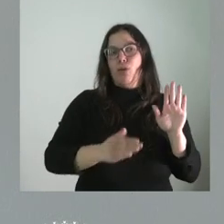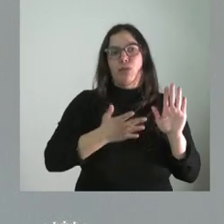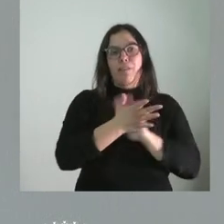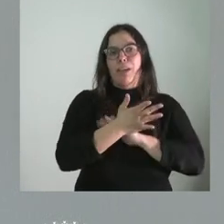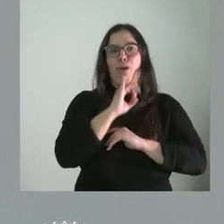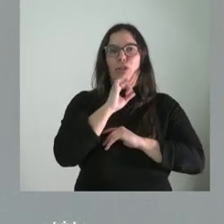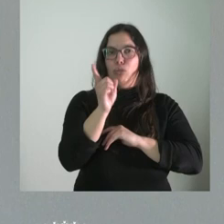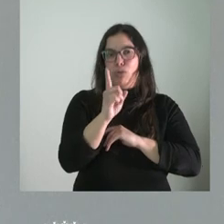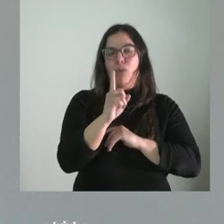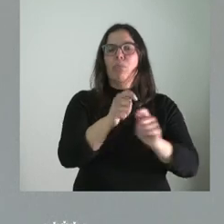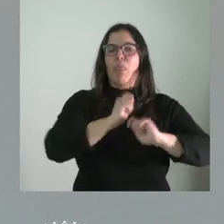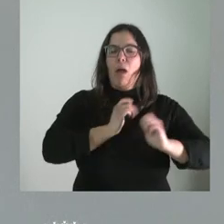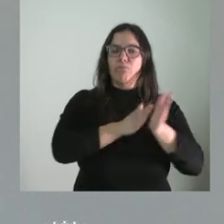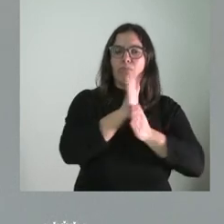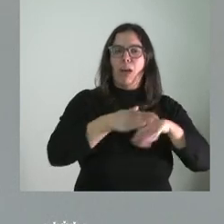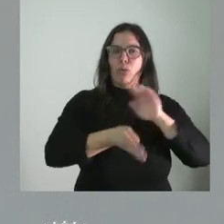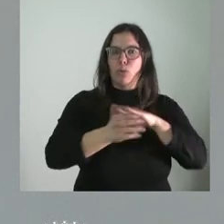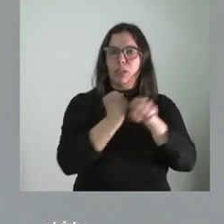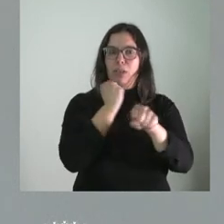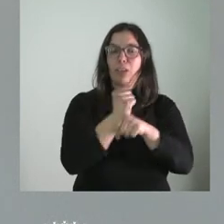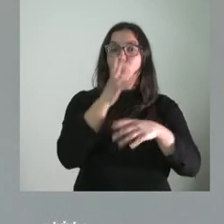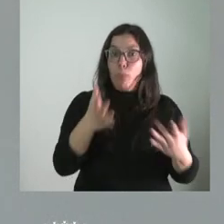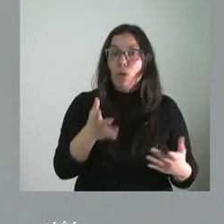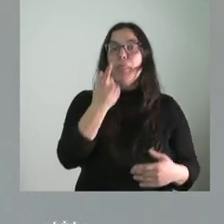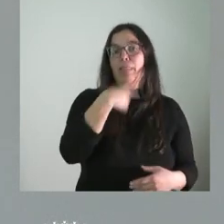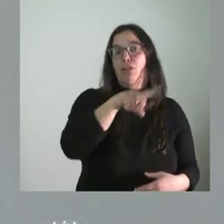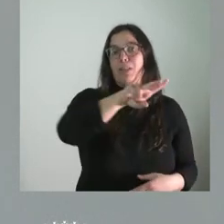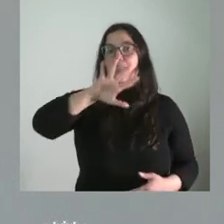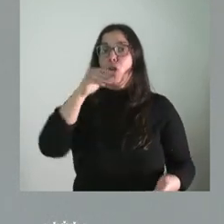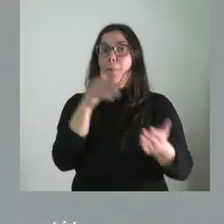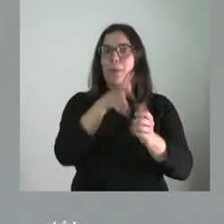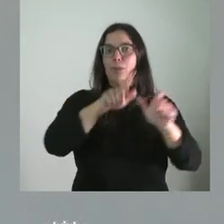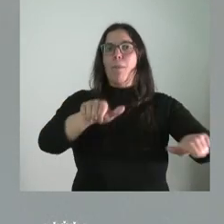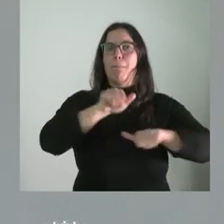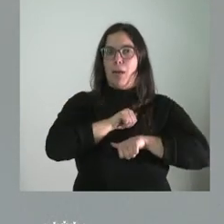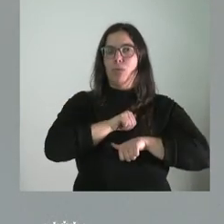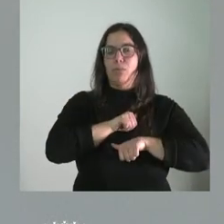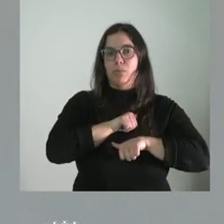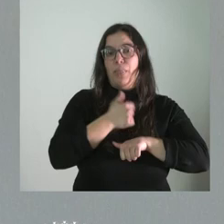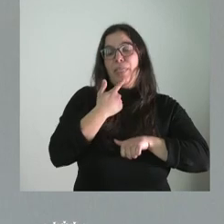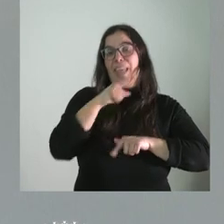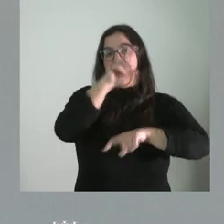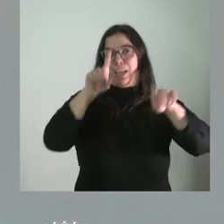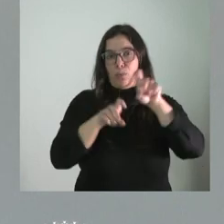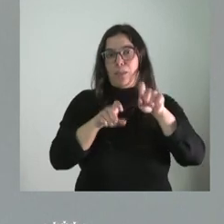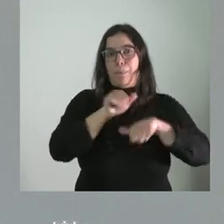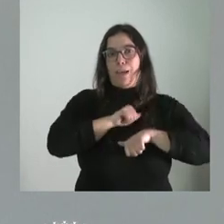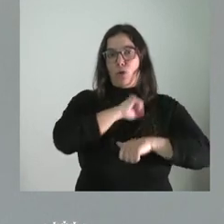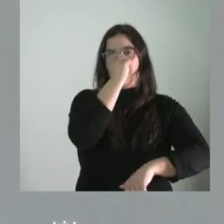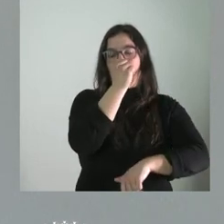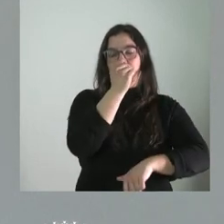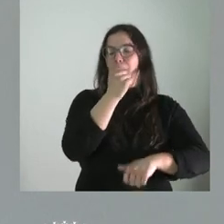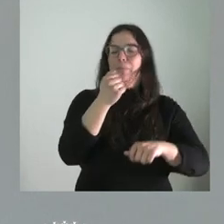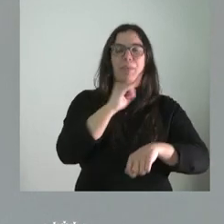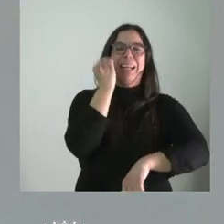estimula para seguir trabajando porque son todavía 125.000 las personas que están en paro según la encuesta de paro registrado según perdón